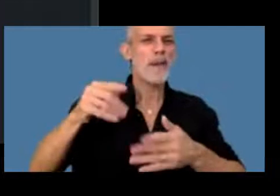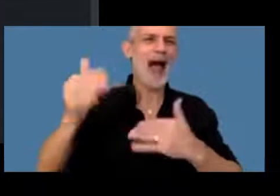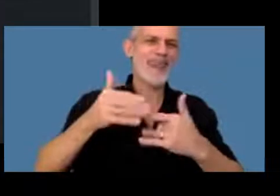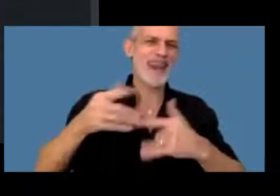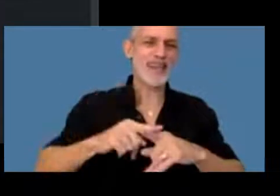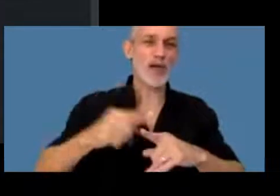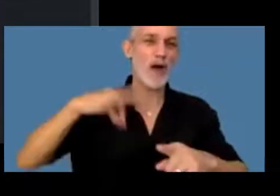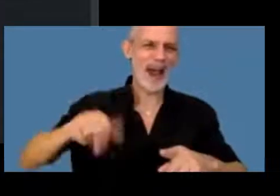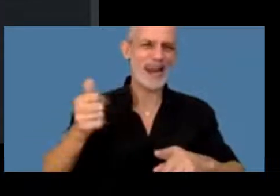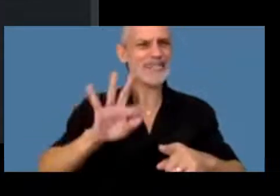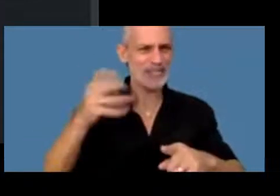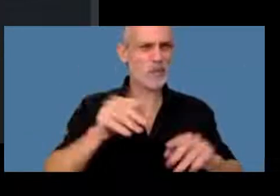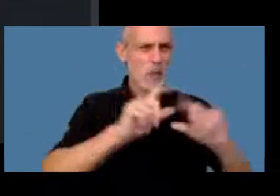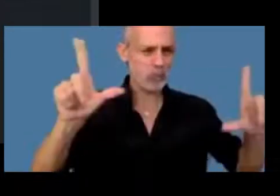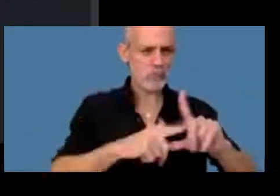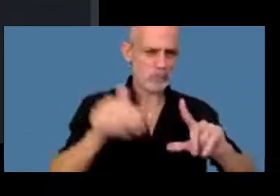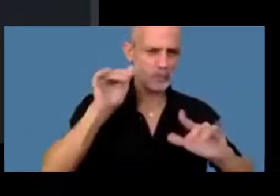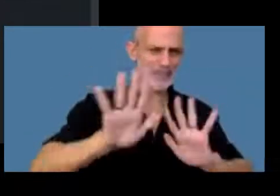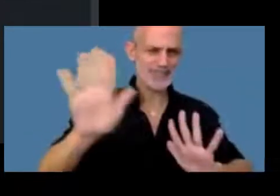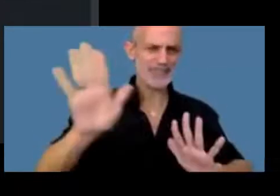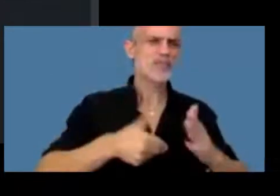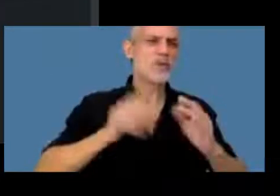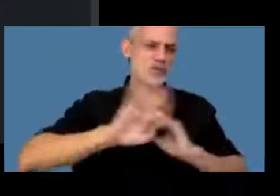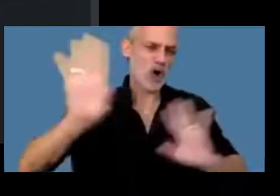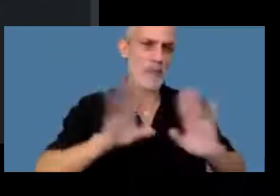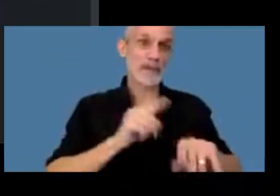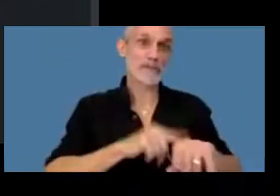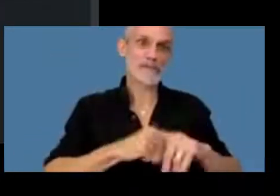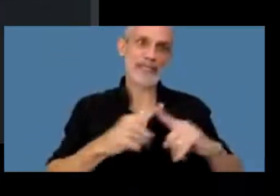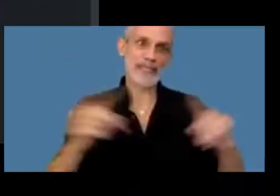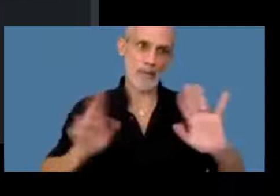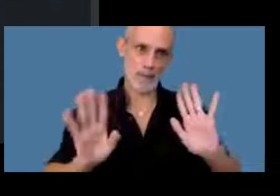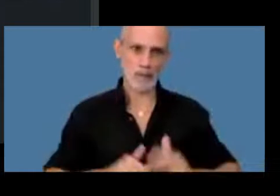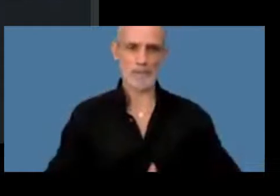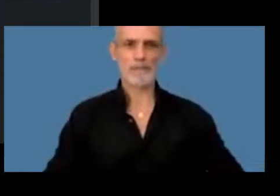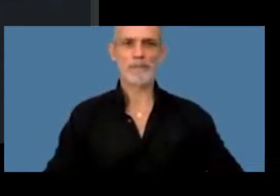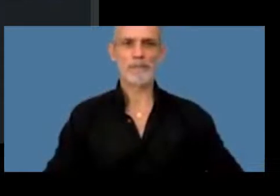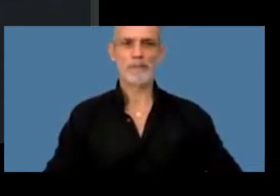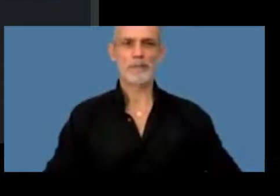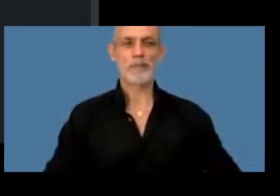para ir punteándolo, digamos, ¿no? Pero yo no me quiero exceder porque estamos medio en el límite.